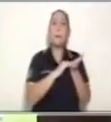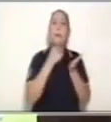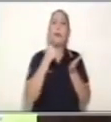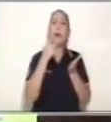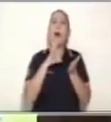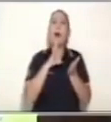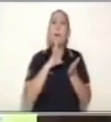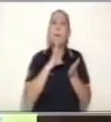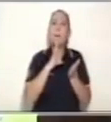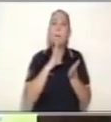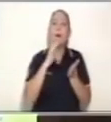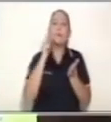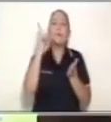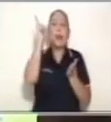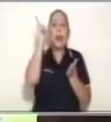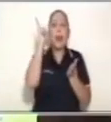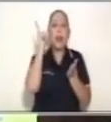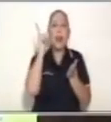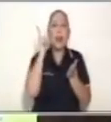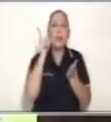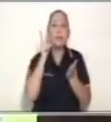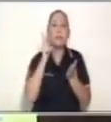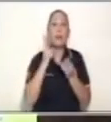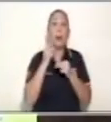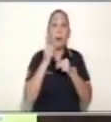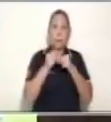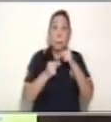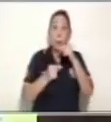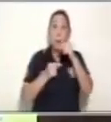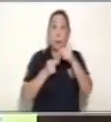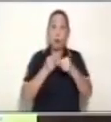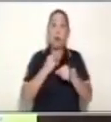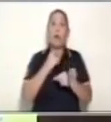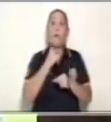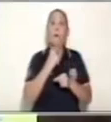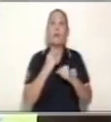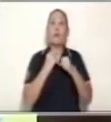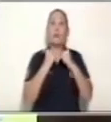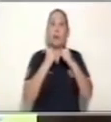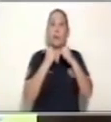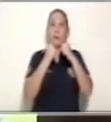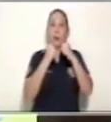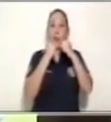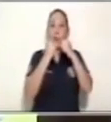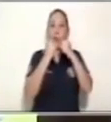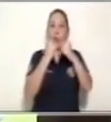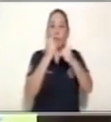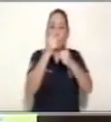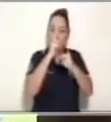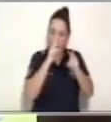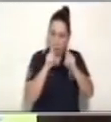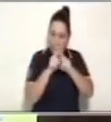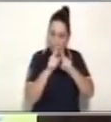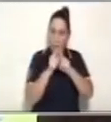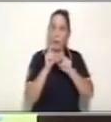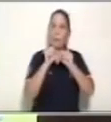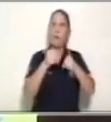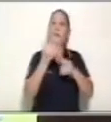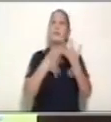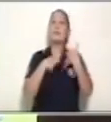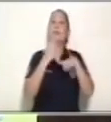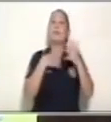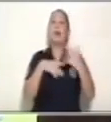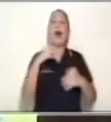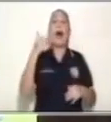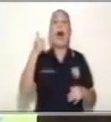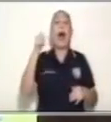poco vamos a ir aumentando el tamaño de la voz cada vez que la masa vaya creciendo. Entonces yo les voy a decir ale y después